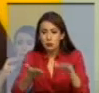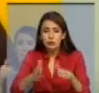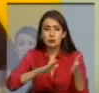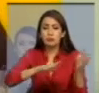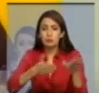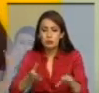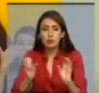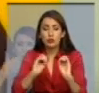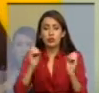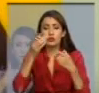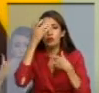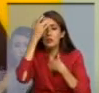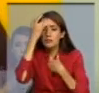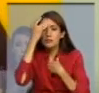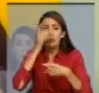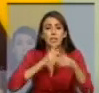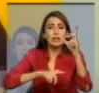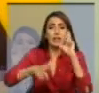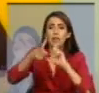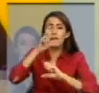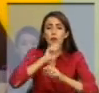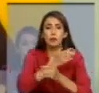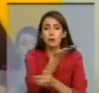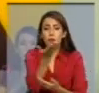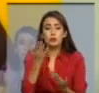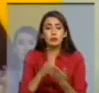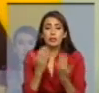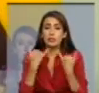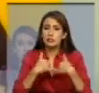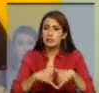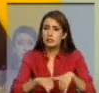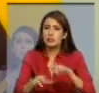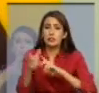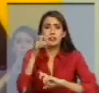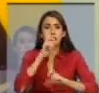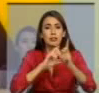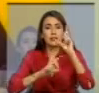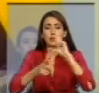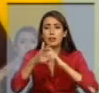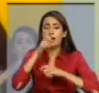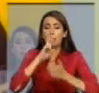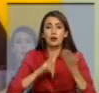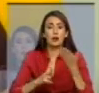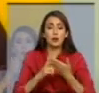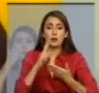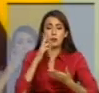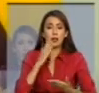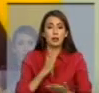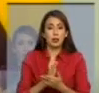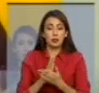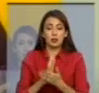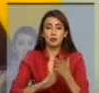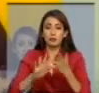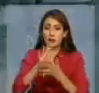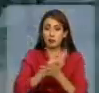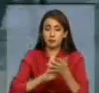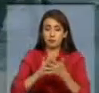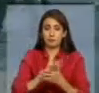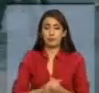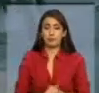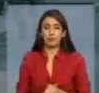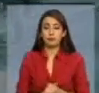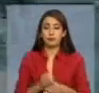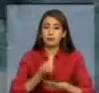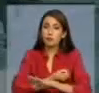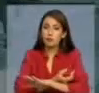implican que la ciudadanía sigue estando expuesta e ingiriendo el producto adulterado y contaminado con alcohol metílico. La recomendación